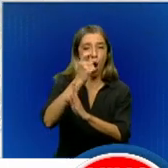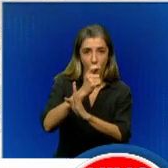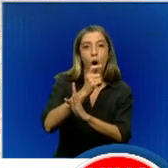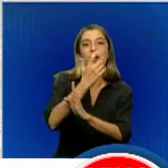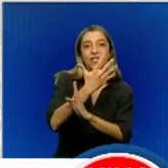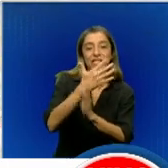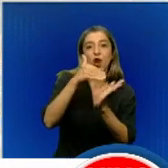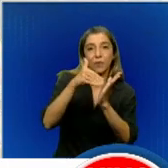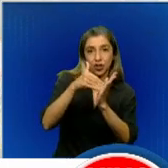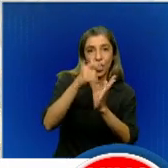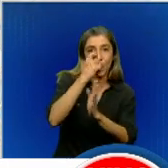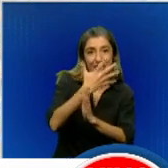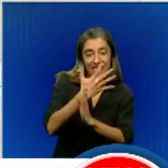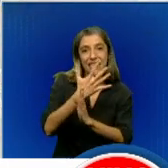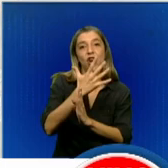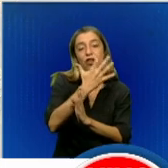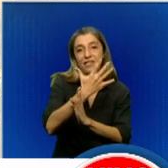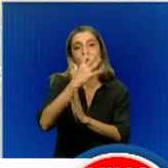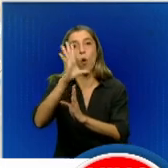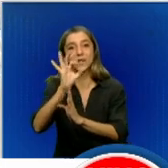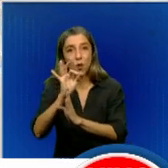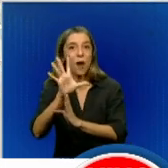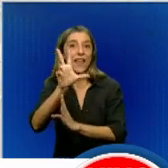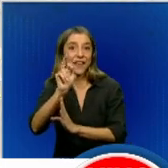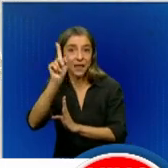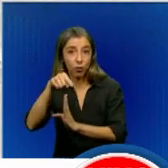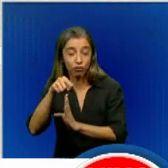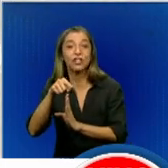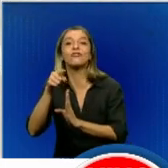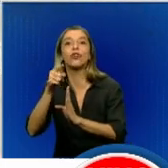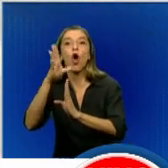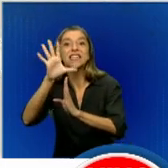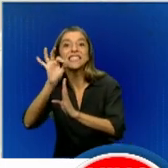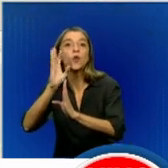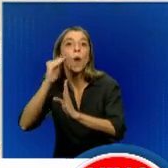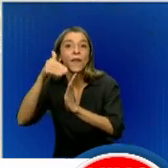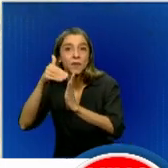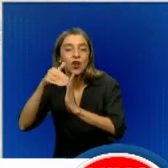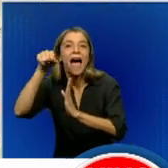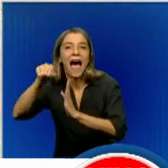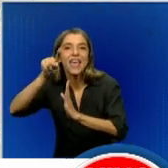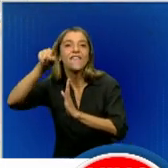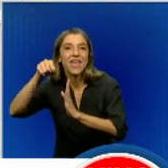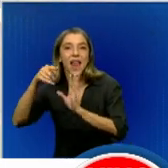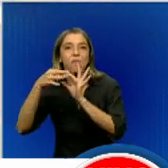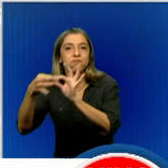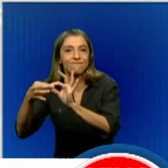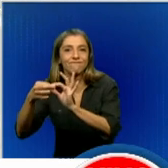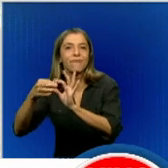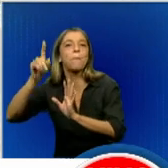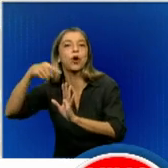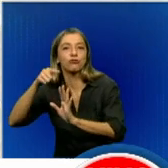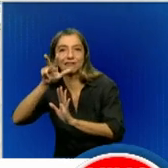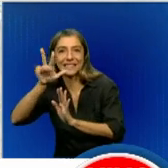lo que va de 5 a 50 es el 30 y por lo que excede de 50 recién es el 35 es decir